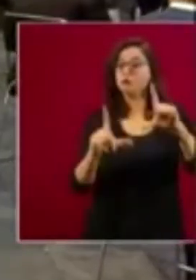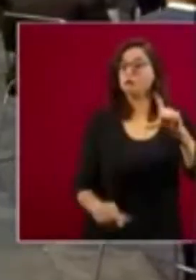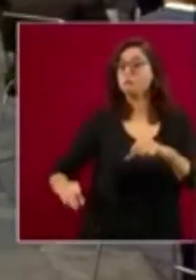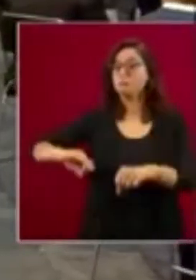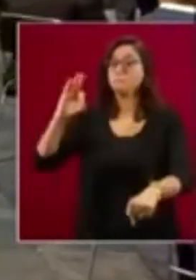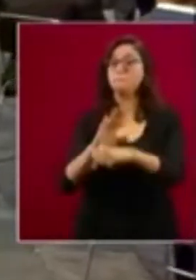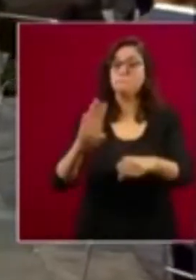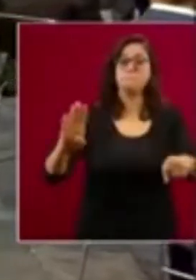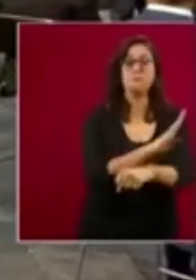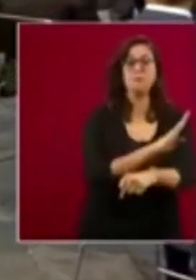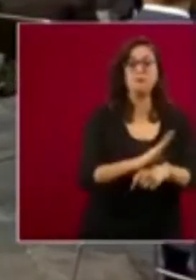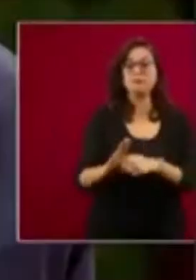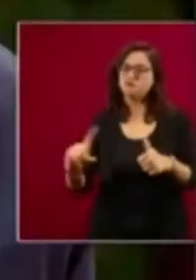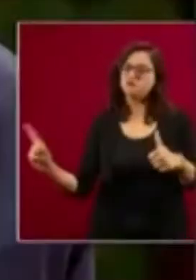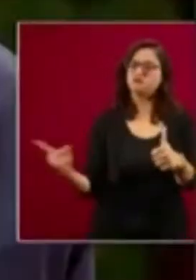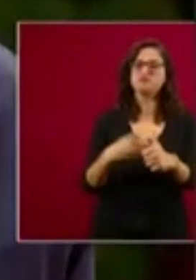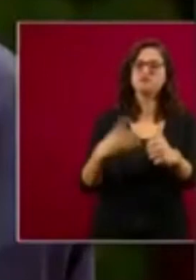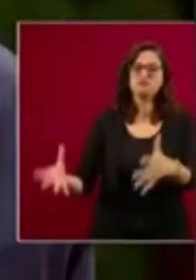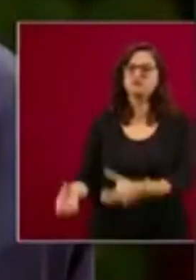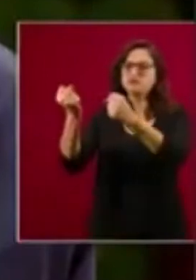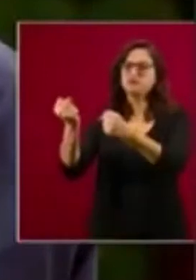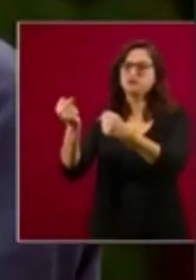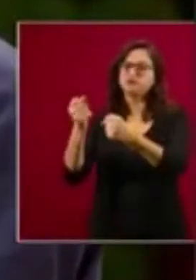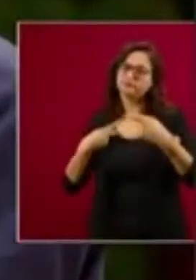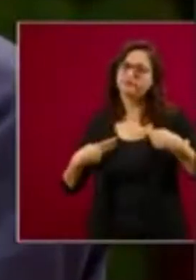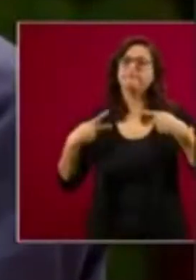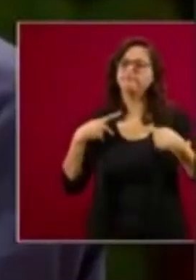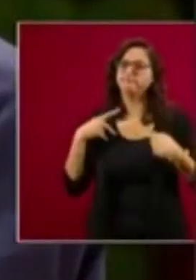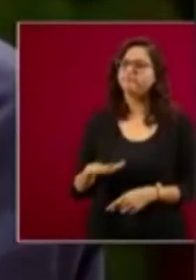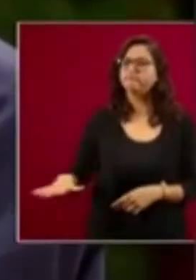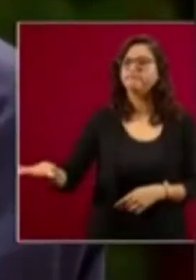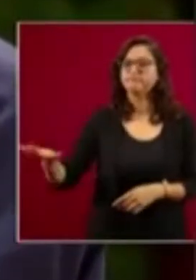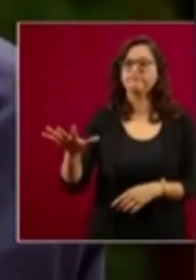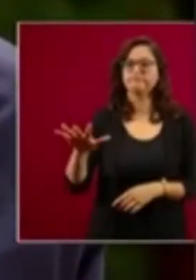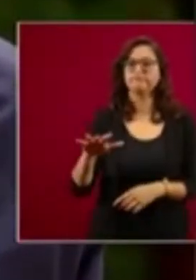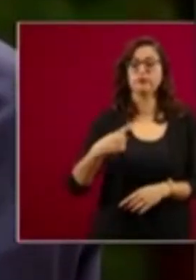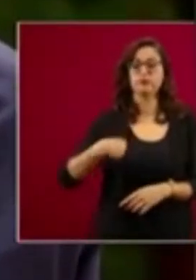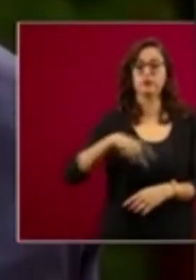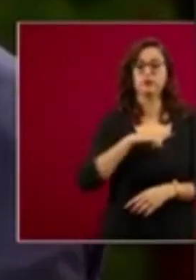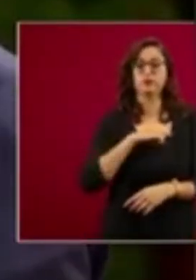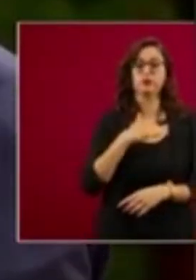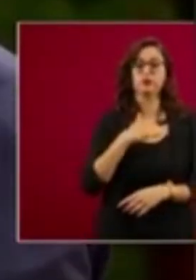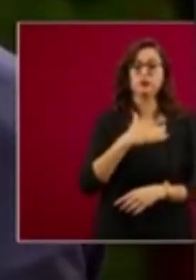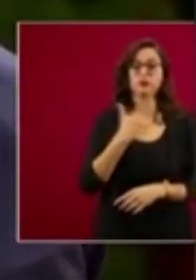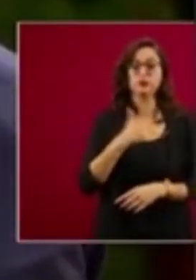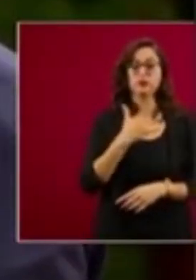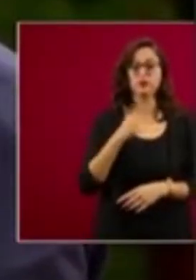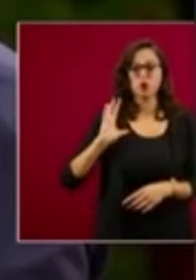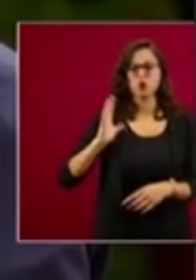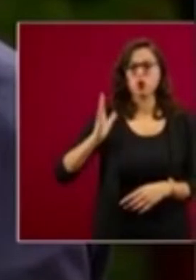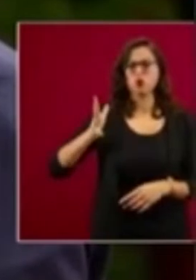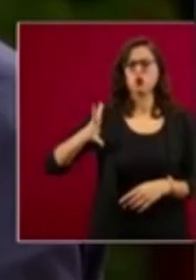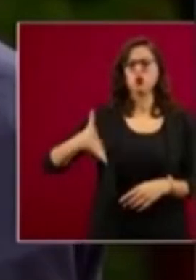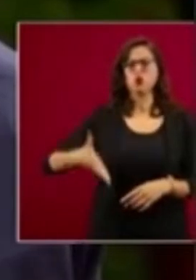proyecto, entonces, ¿con qué evaluamos resultados? Lo ofrecido en campaña ha sido totalmente contrario a lo que ha